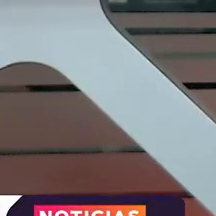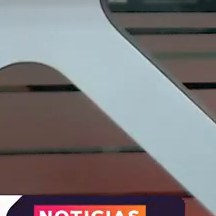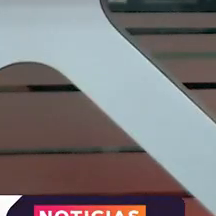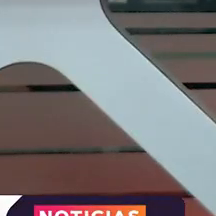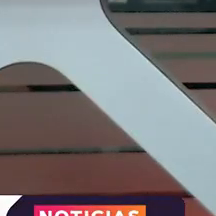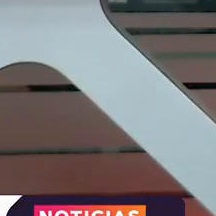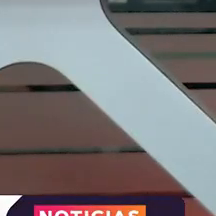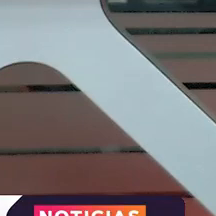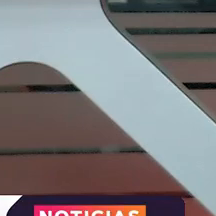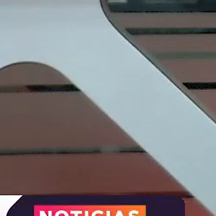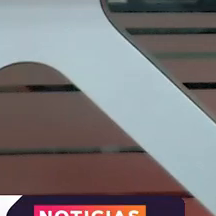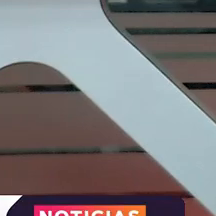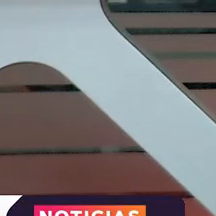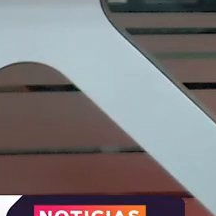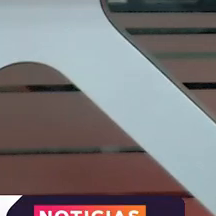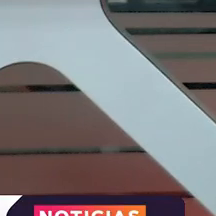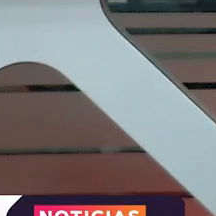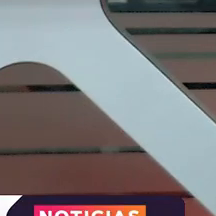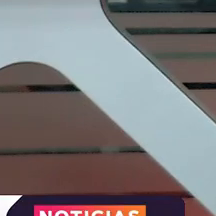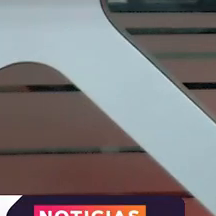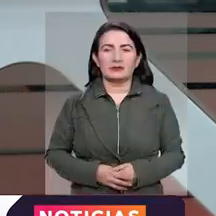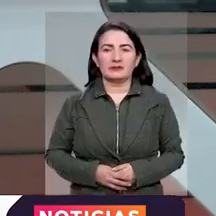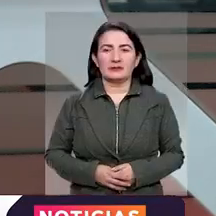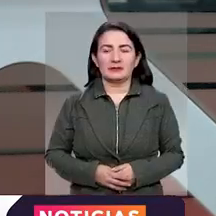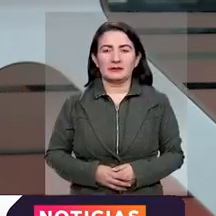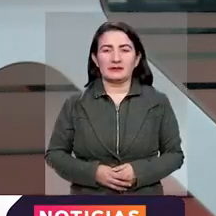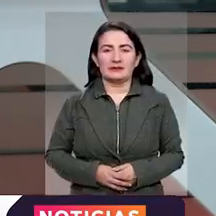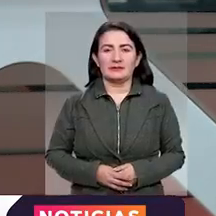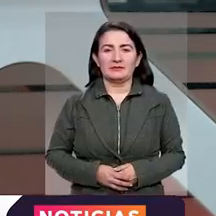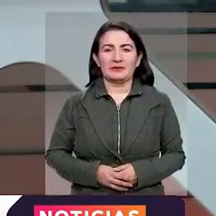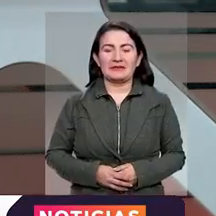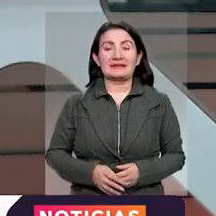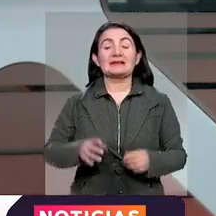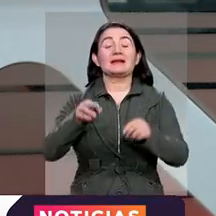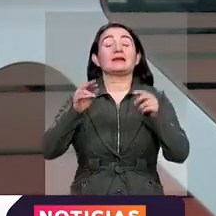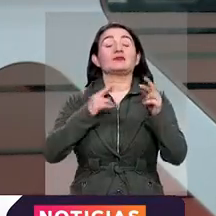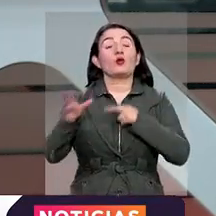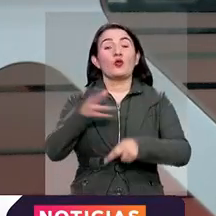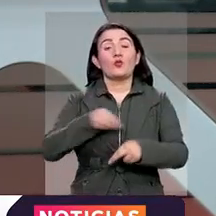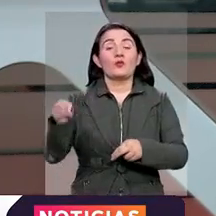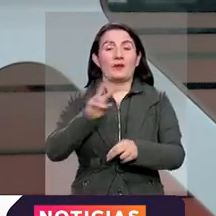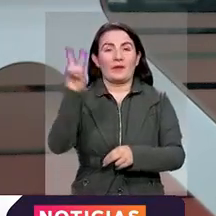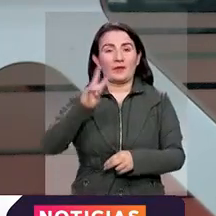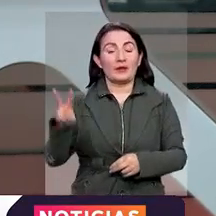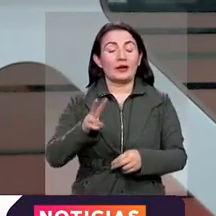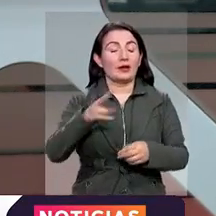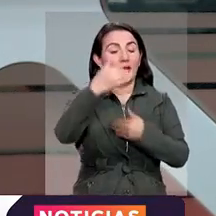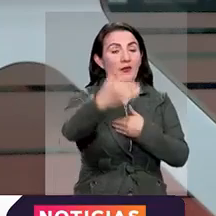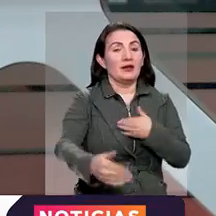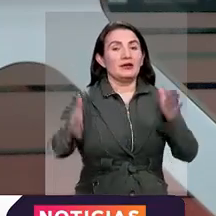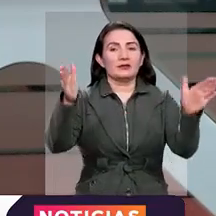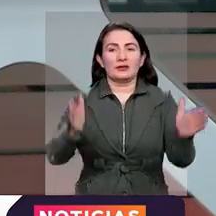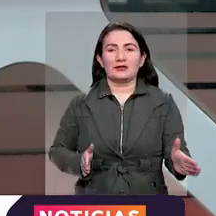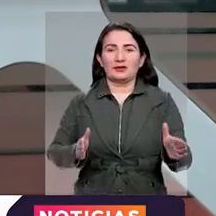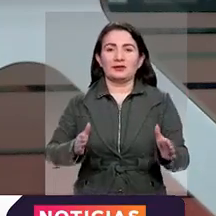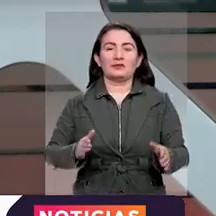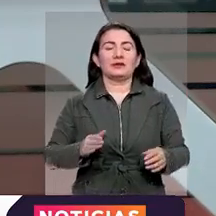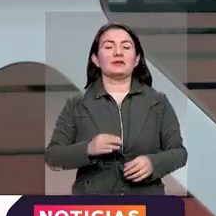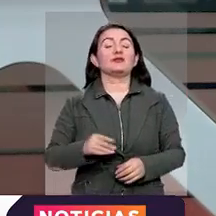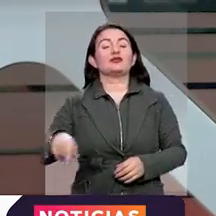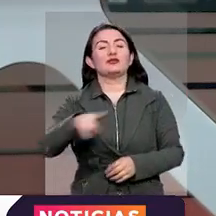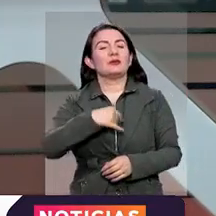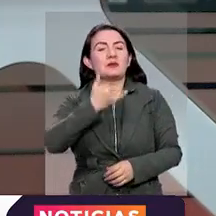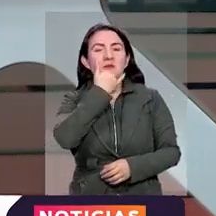la Segunda Marquetalia, y ya hay anuncio de restablecimiento de relaciones con Venezuela y reactivación de la frontera. ¿Qué es lo que va a pasar en este nuevo